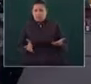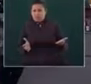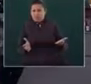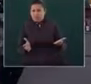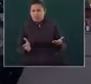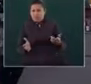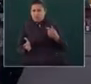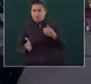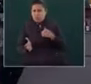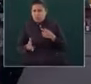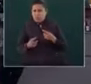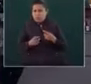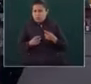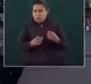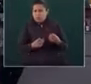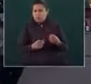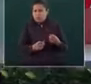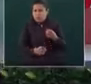entregué